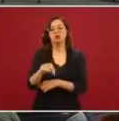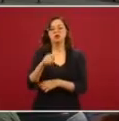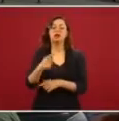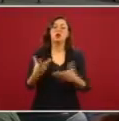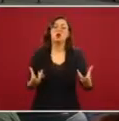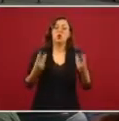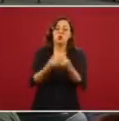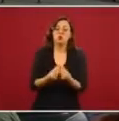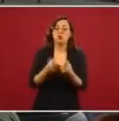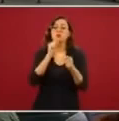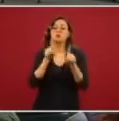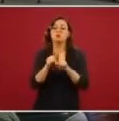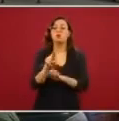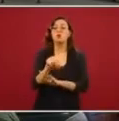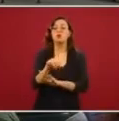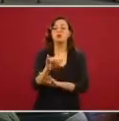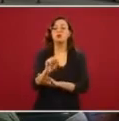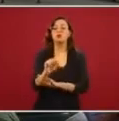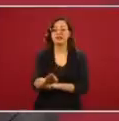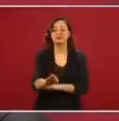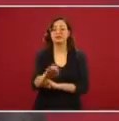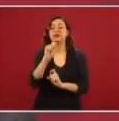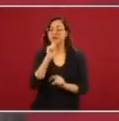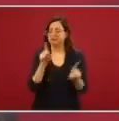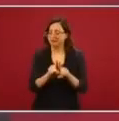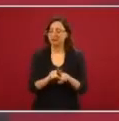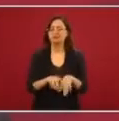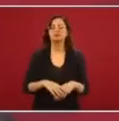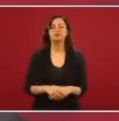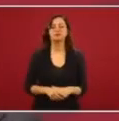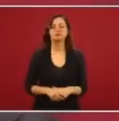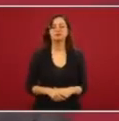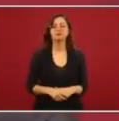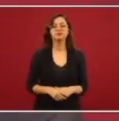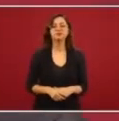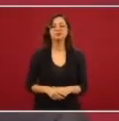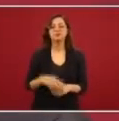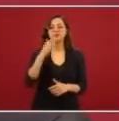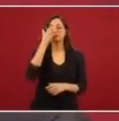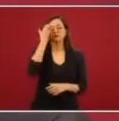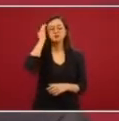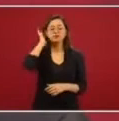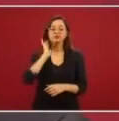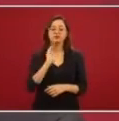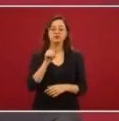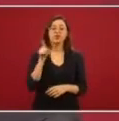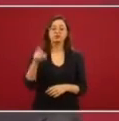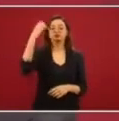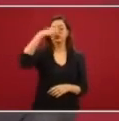también participo unicef el fondo de naciones unidas para la protección de la infancia unicef tiene una larga experiencia